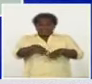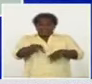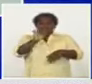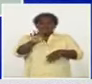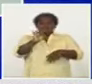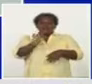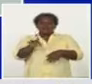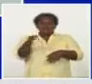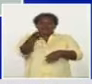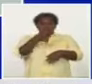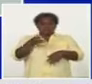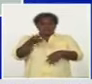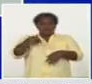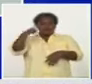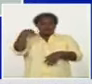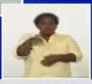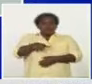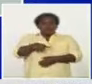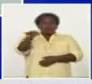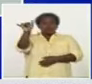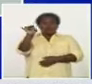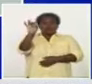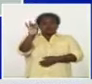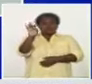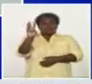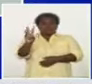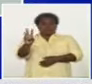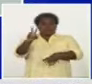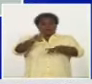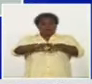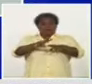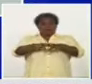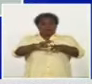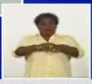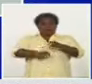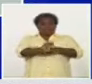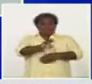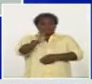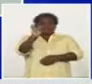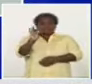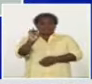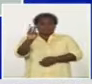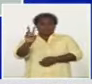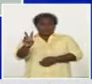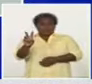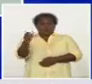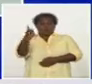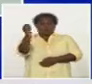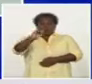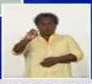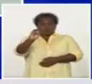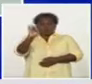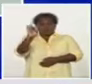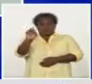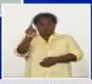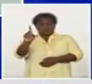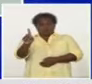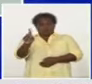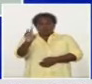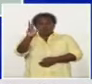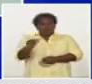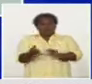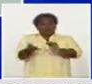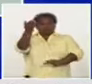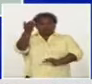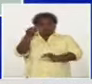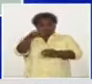de Boyero con 73, Habana del Este con 72 y 10 de octubre con 71, las cifras más elevadas